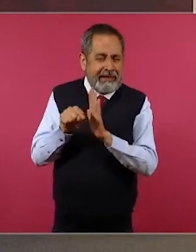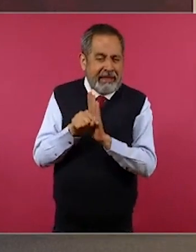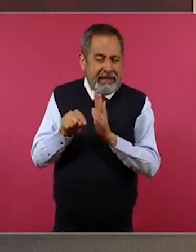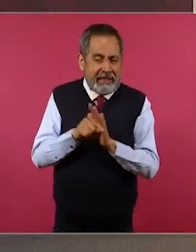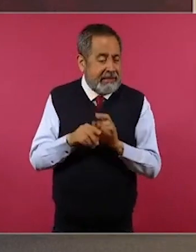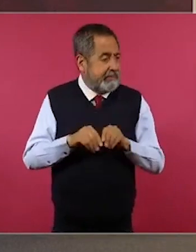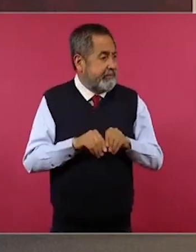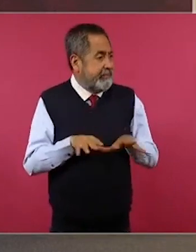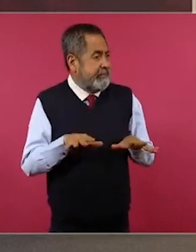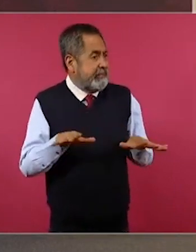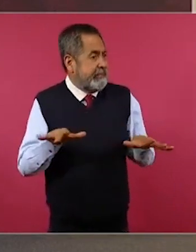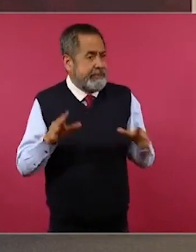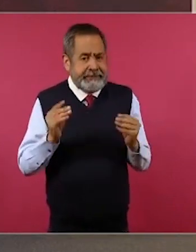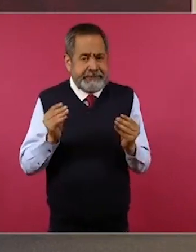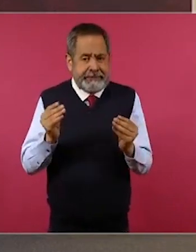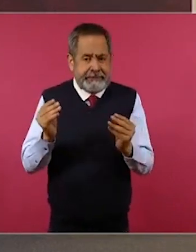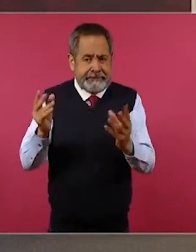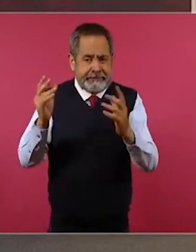eléctrico,